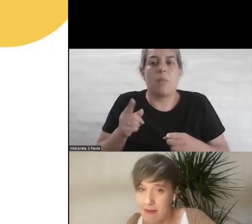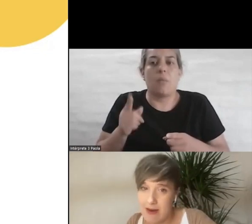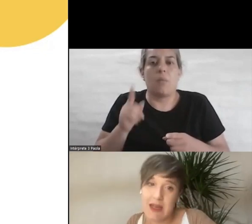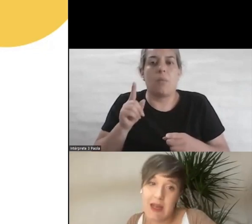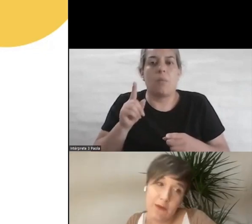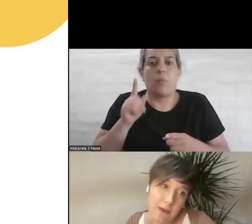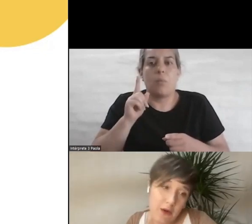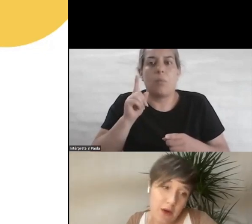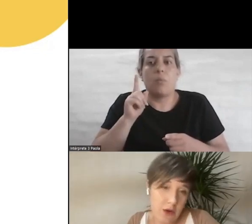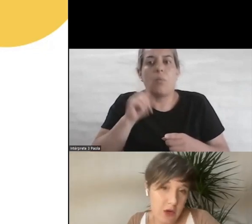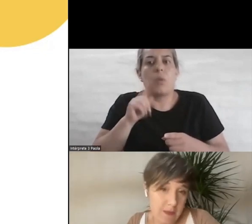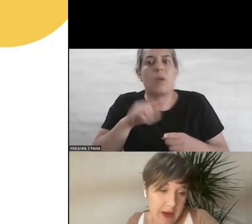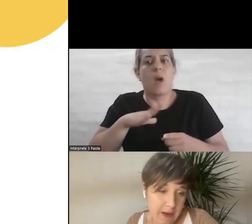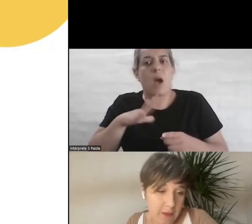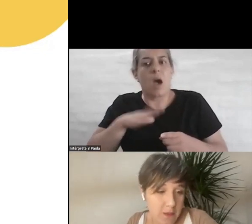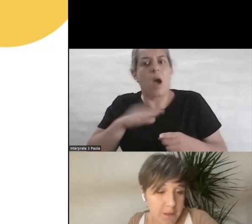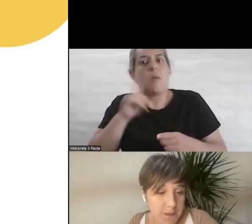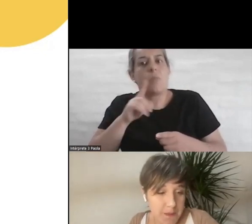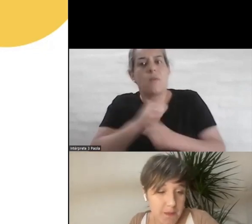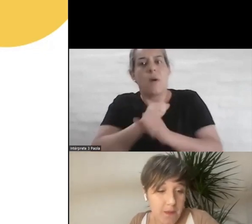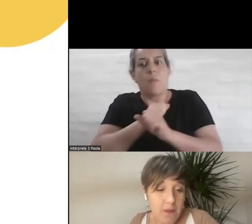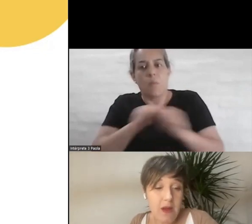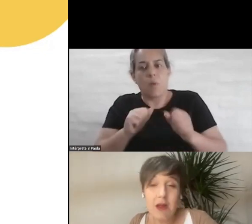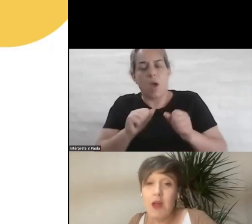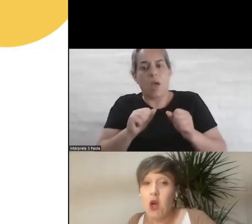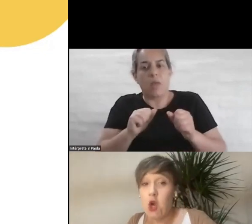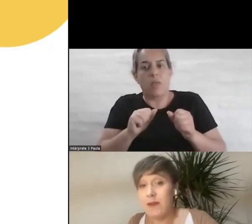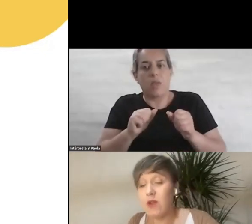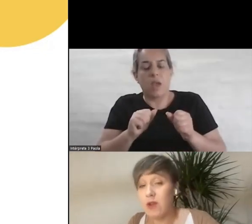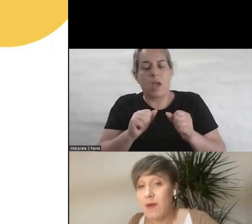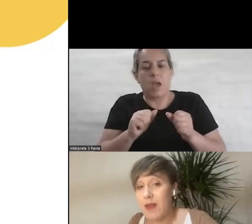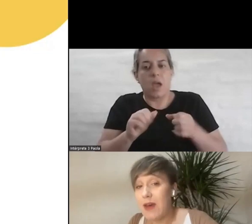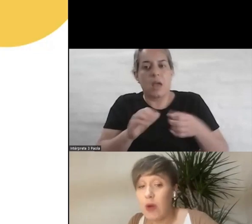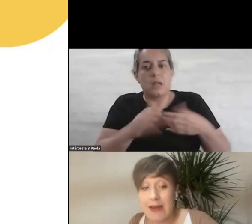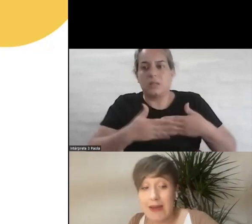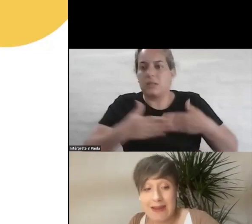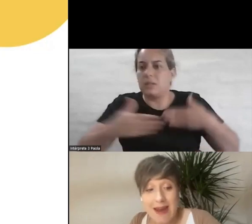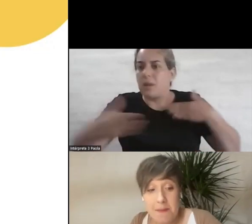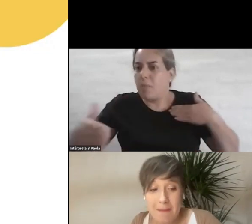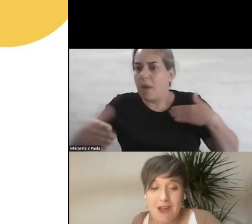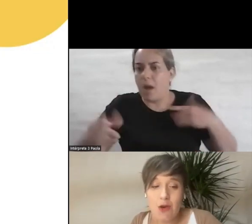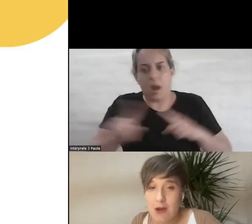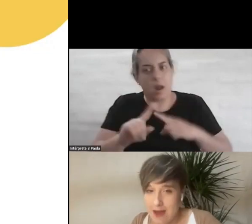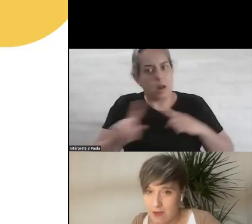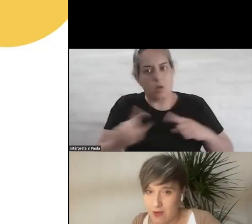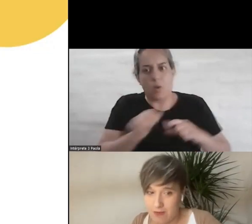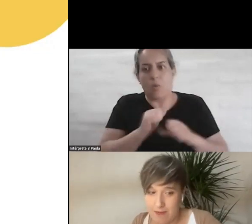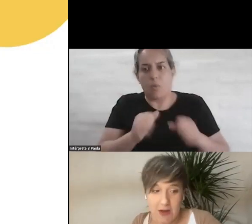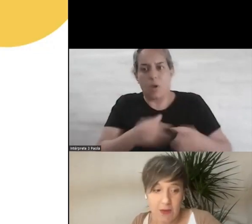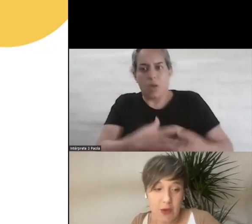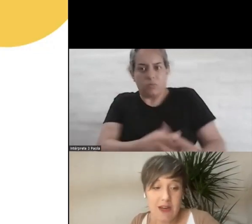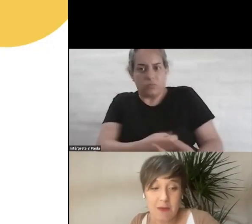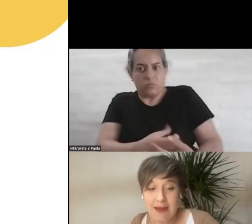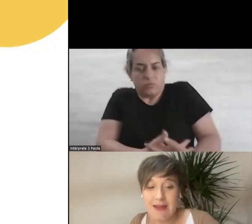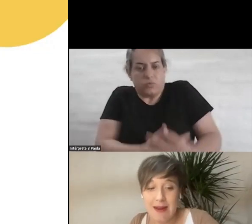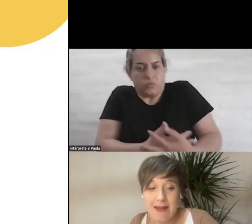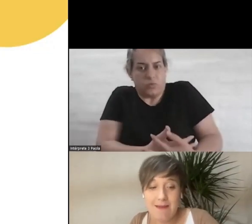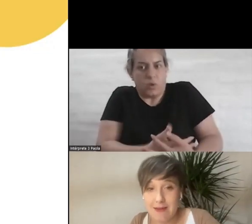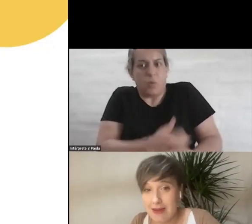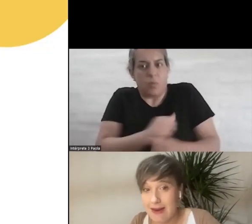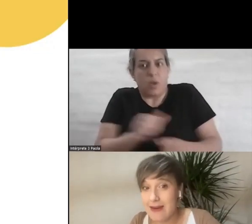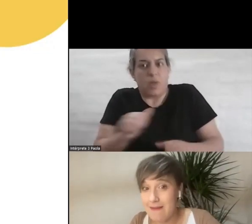bebé de la mamá, así que por favor no nos separemos. Los bebés con síndrome de Down suelen estar más somnolientos, ¿vale? Sobre todo las